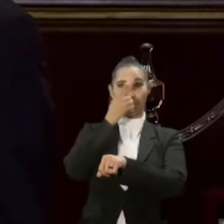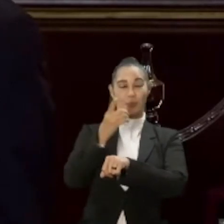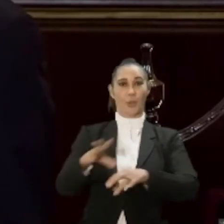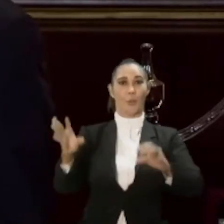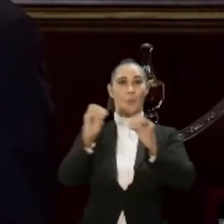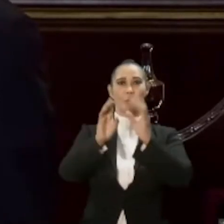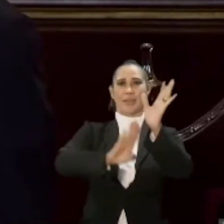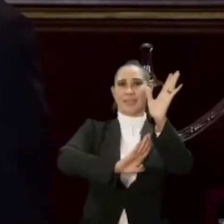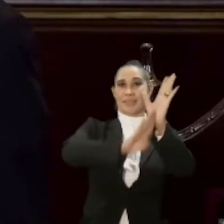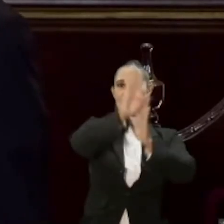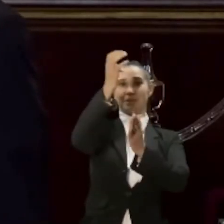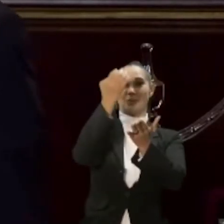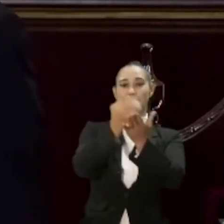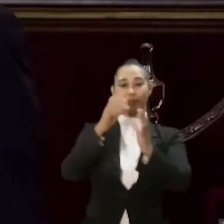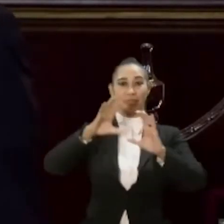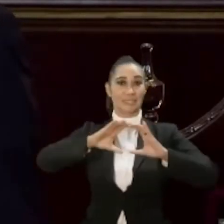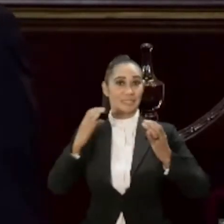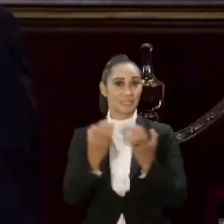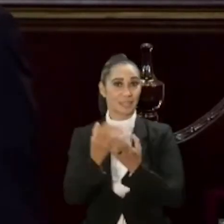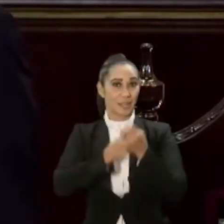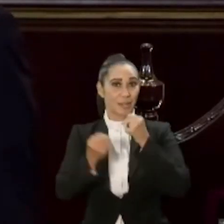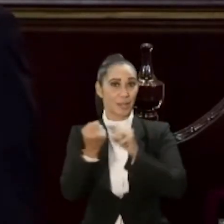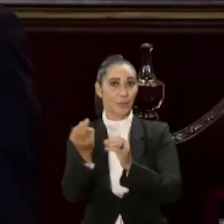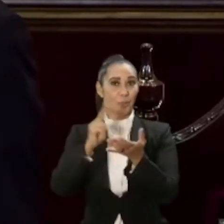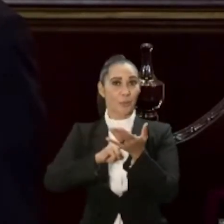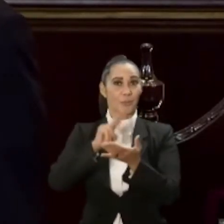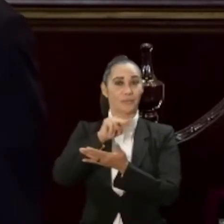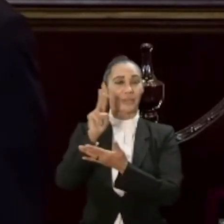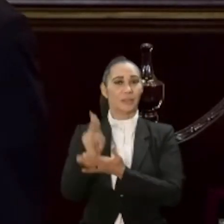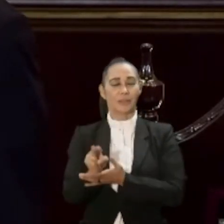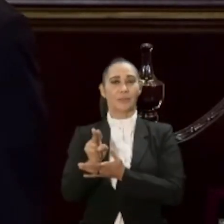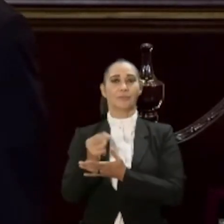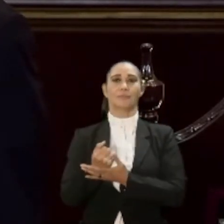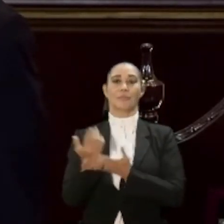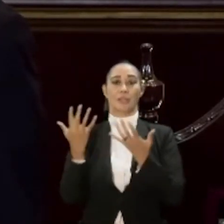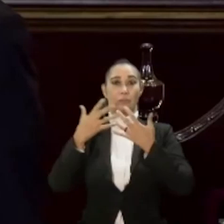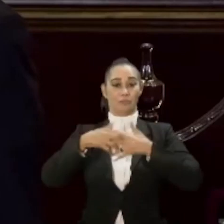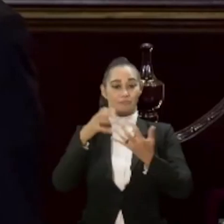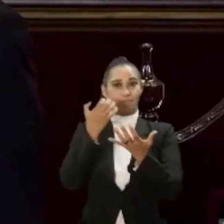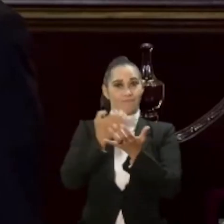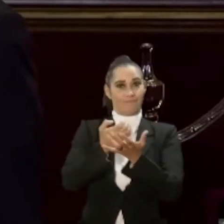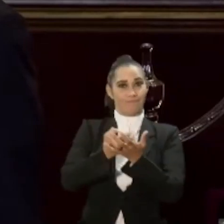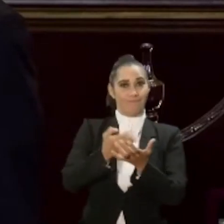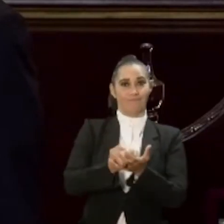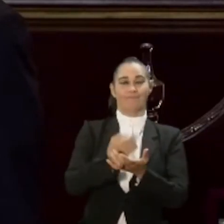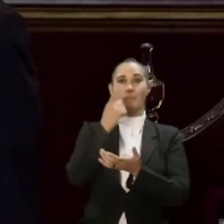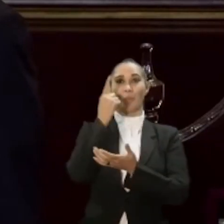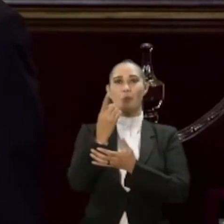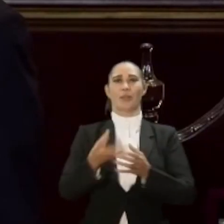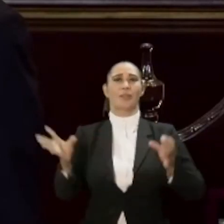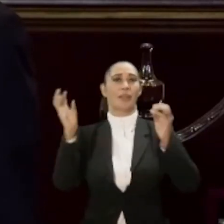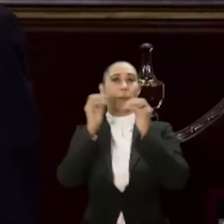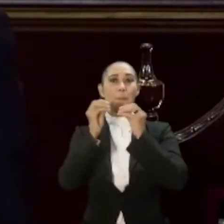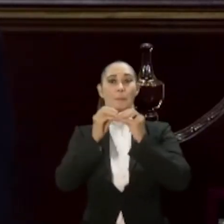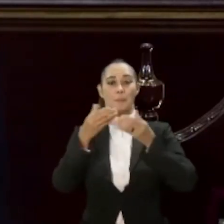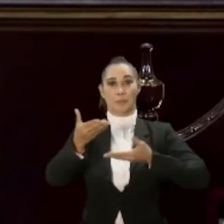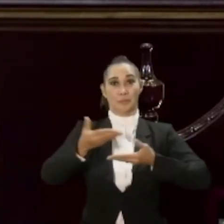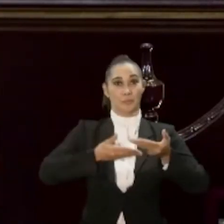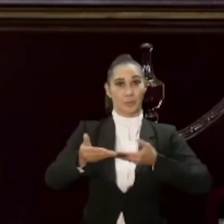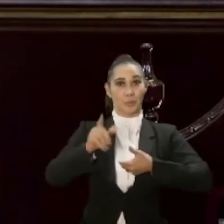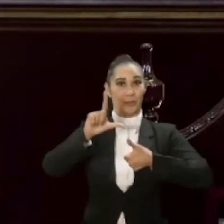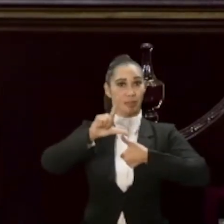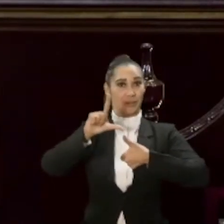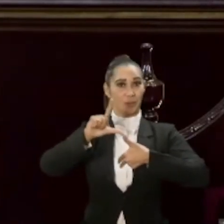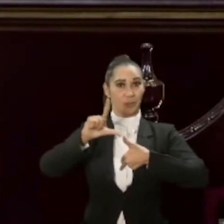más crecimiento económico mundial en el año 2022 y consolida nuestra economía como una de las más dinámicas de